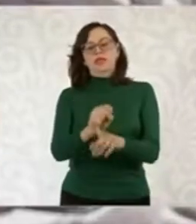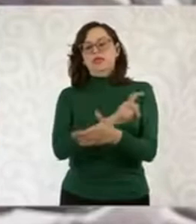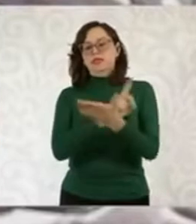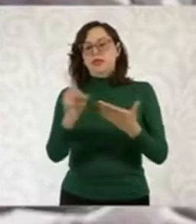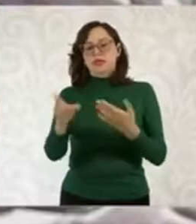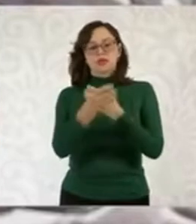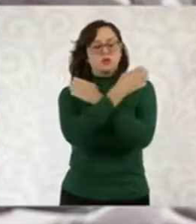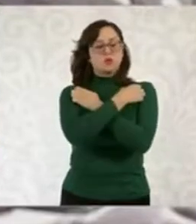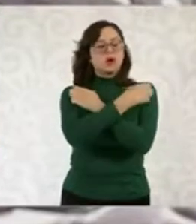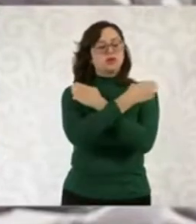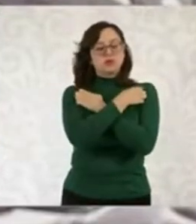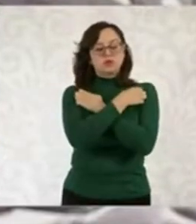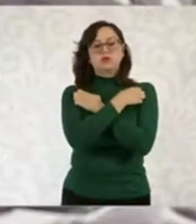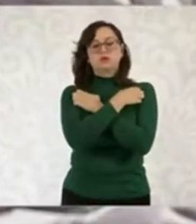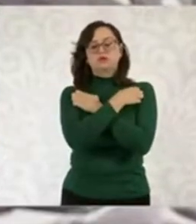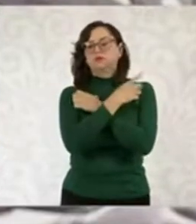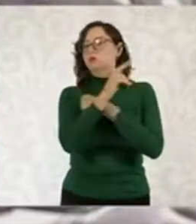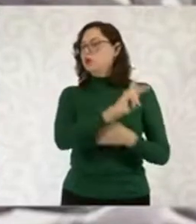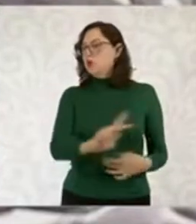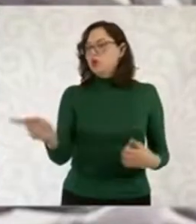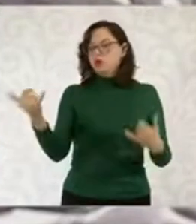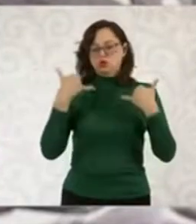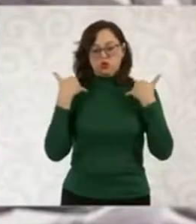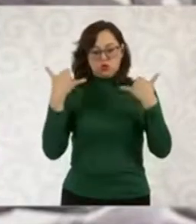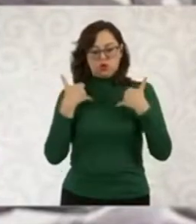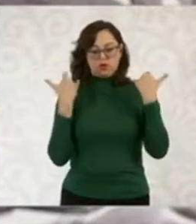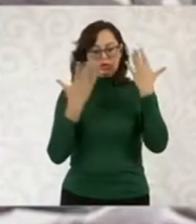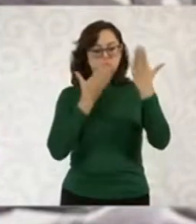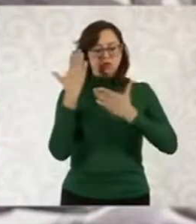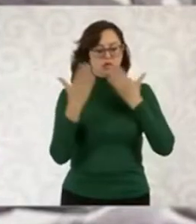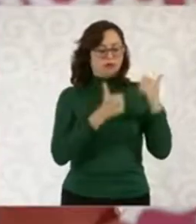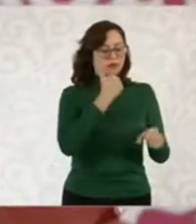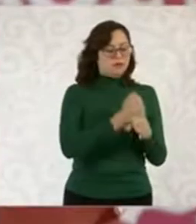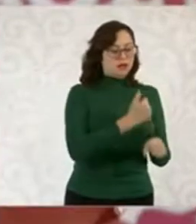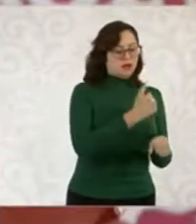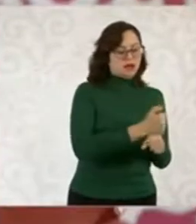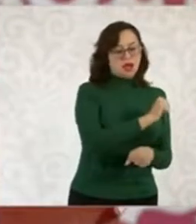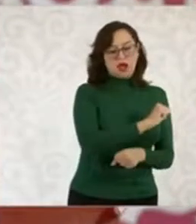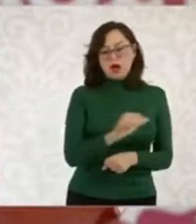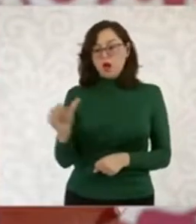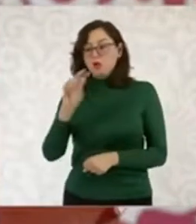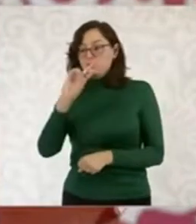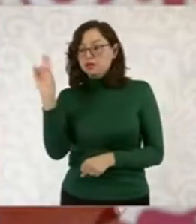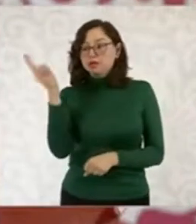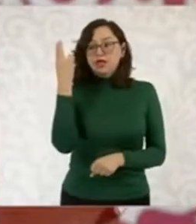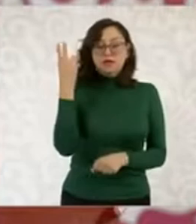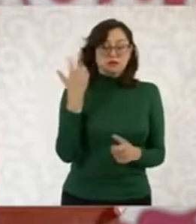cualquier joven estudie desde la primaria hasta la universidad si así lo desea,